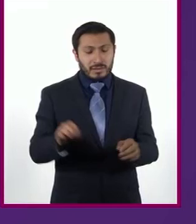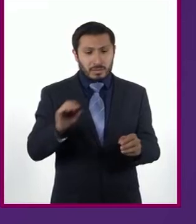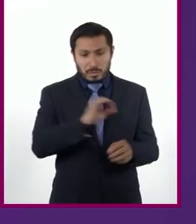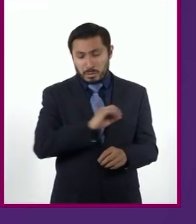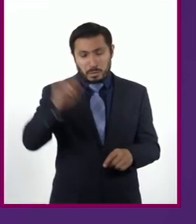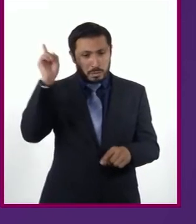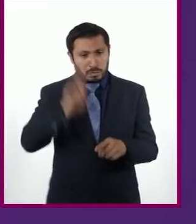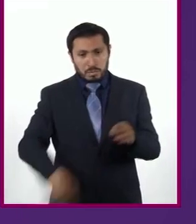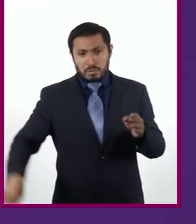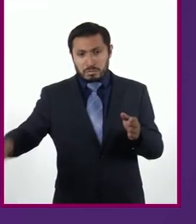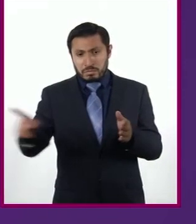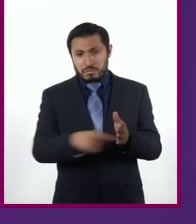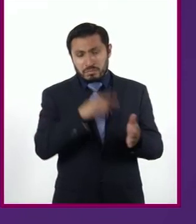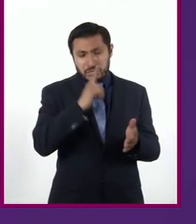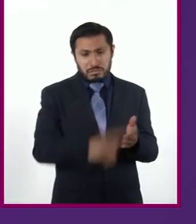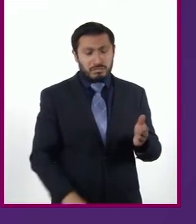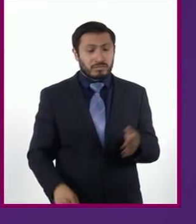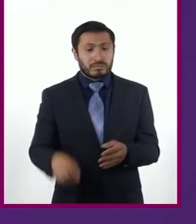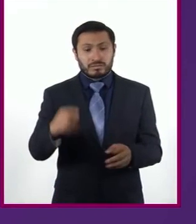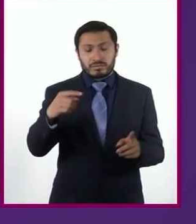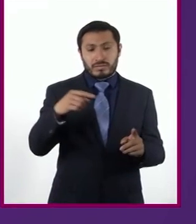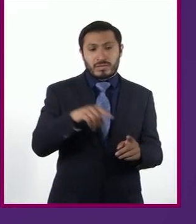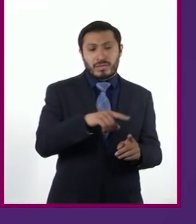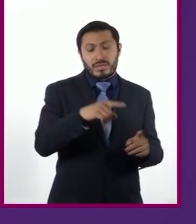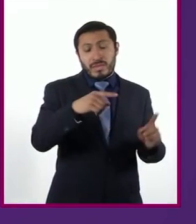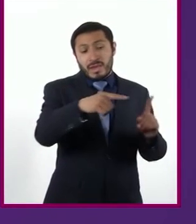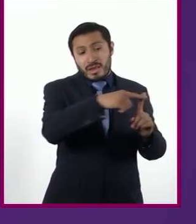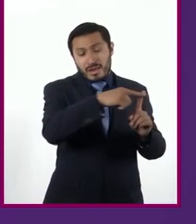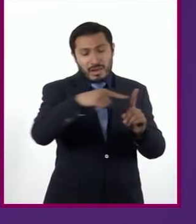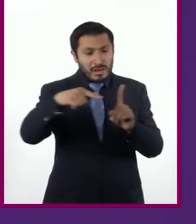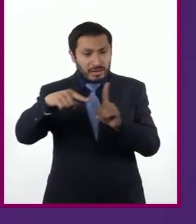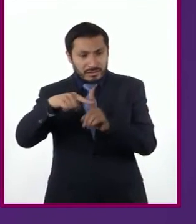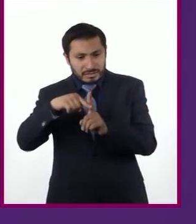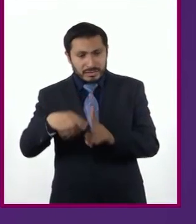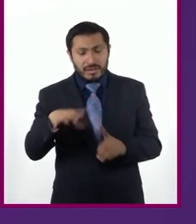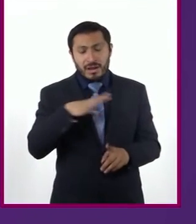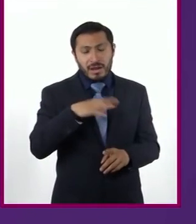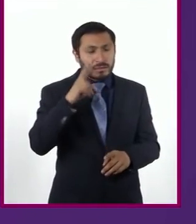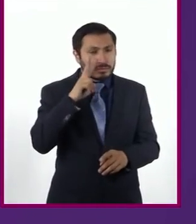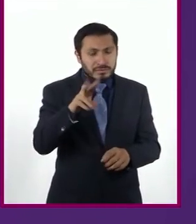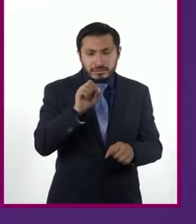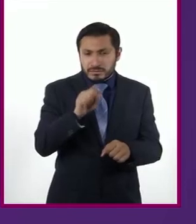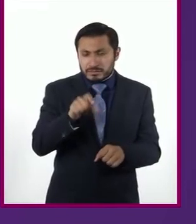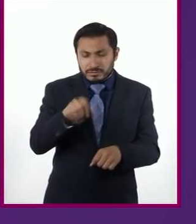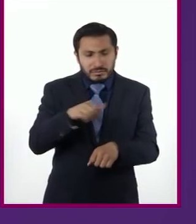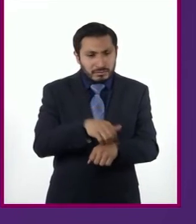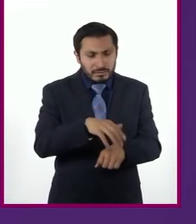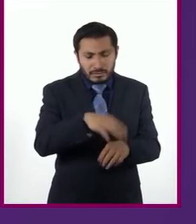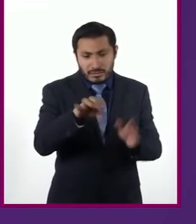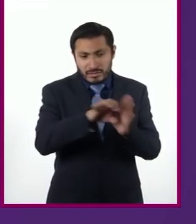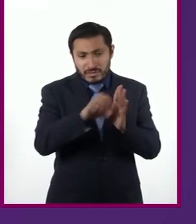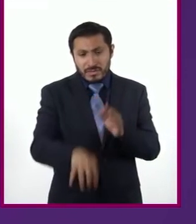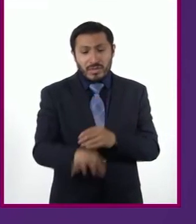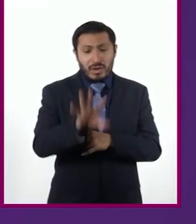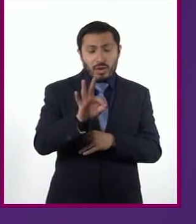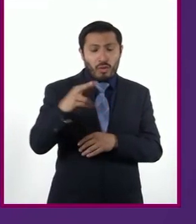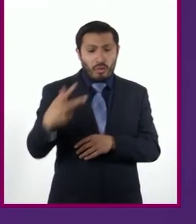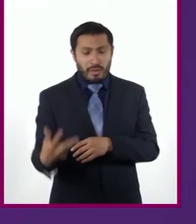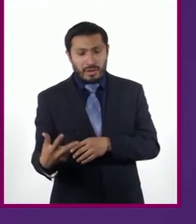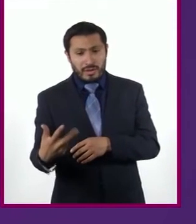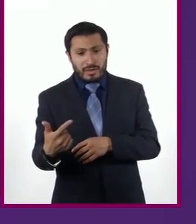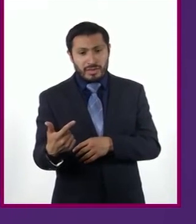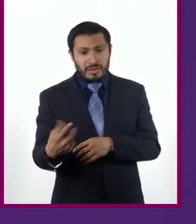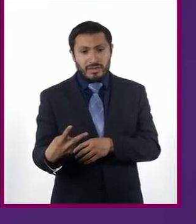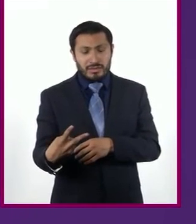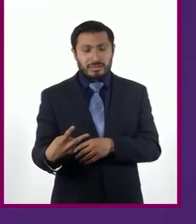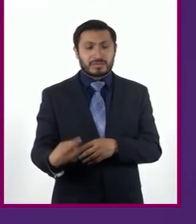cancelarlo. Para sumar las fracciones encontramos el mínimo común denominador, que en este caso es 42,